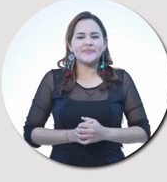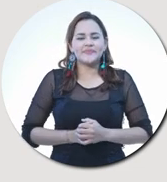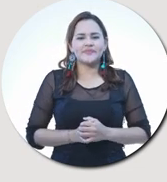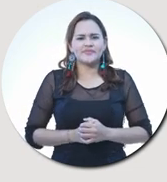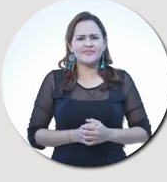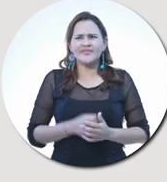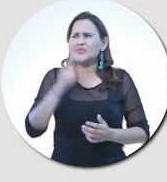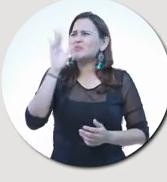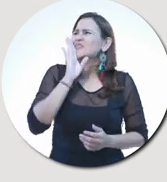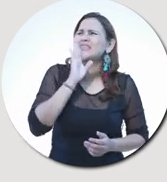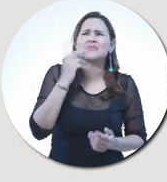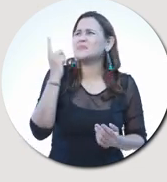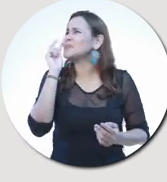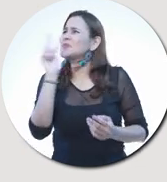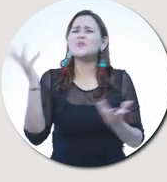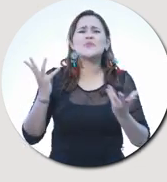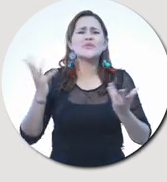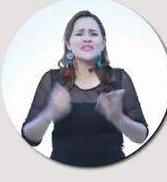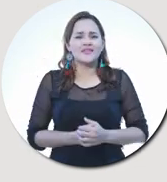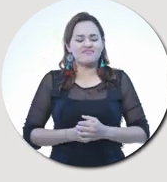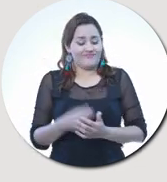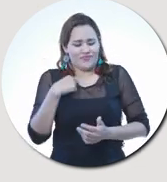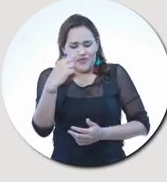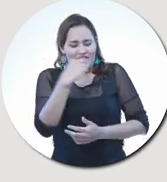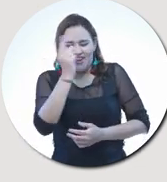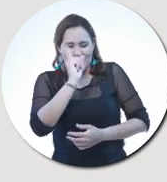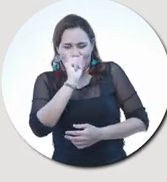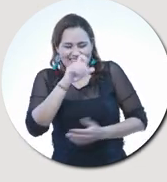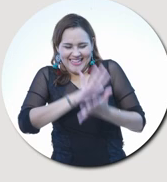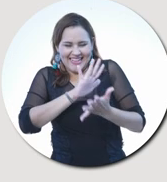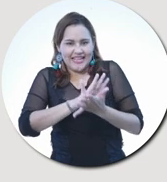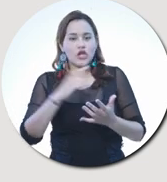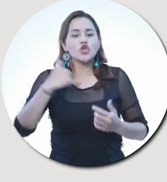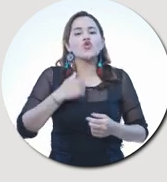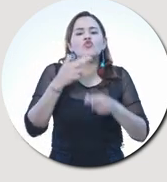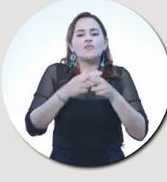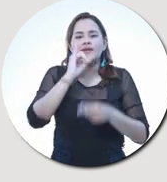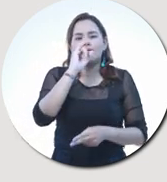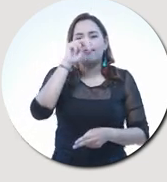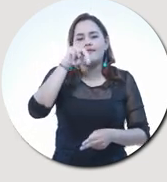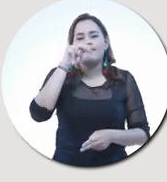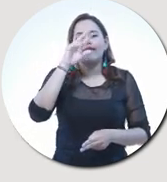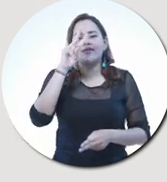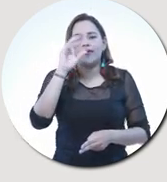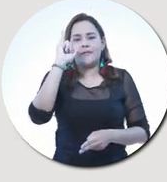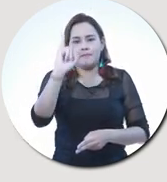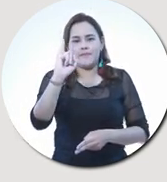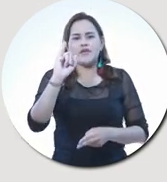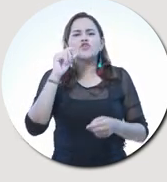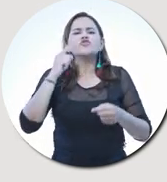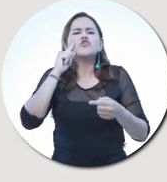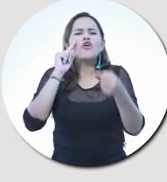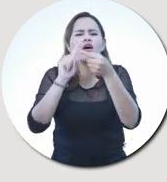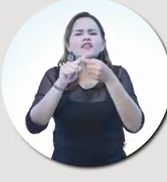reacción. ¿Dónde estás que no te veo? Y no me vas a poder ver. Soy Invi y soy el factor